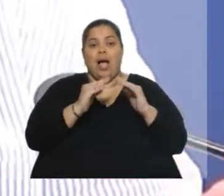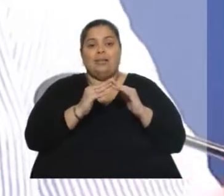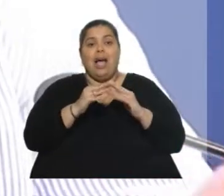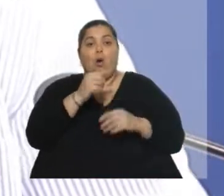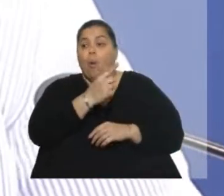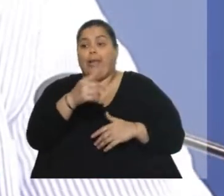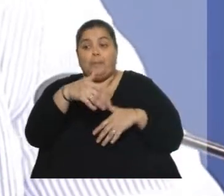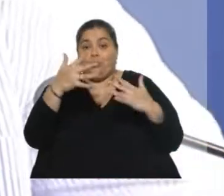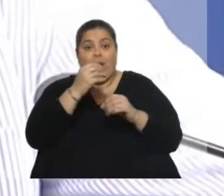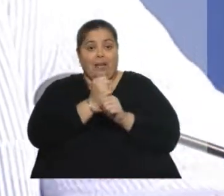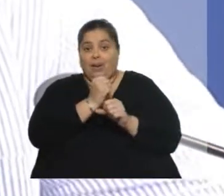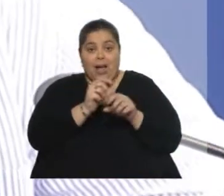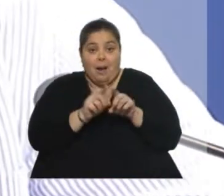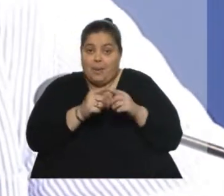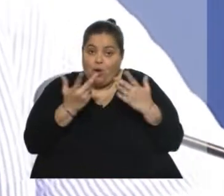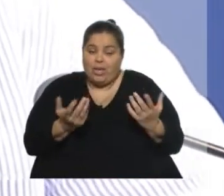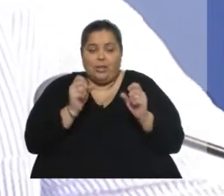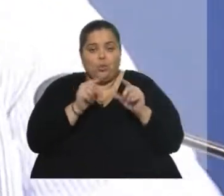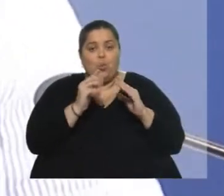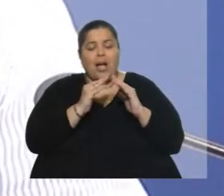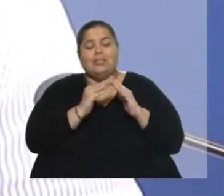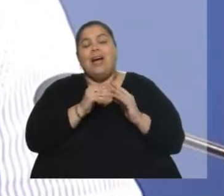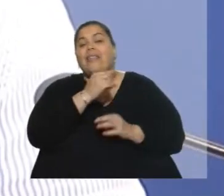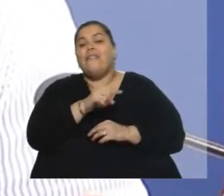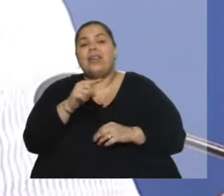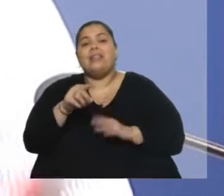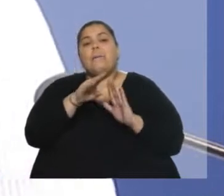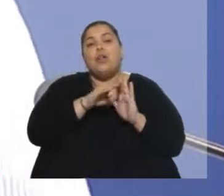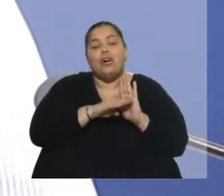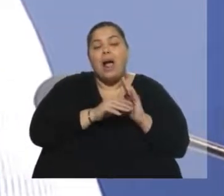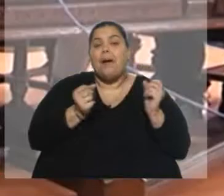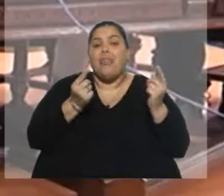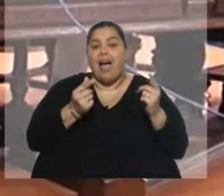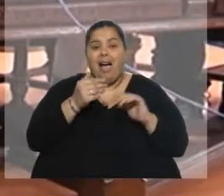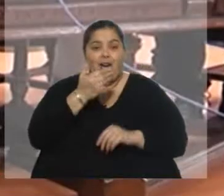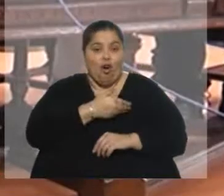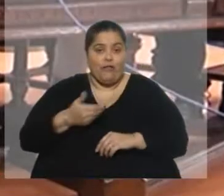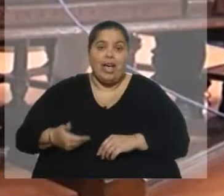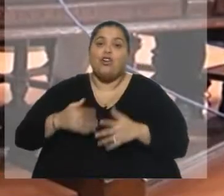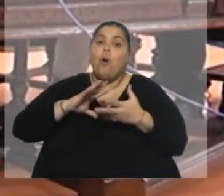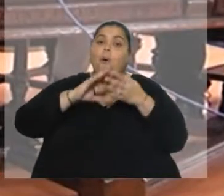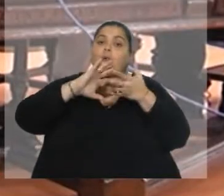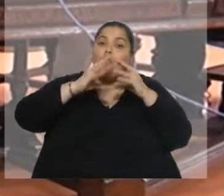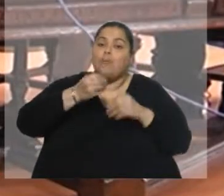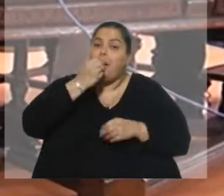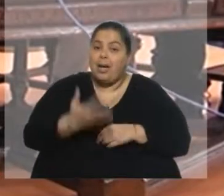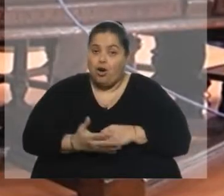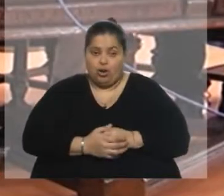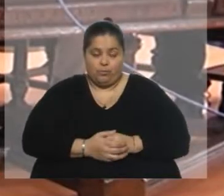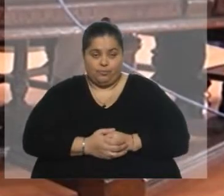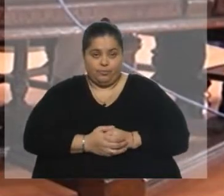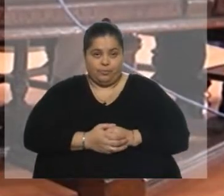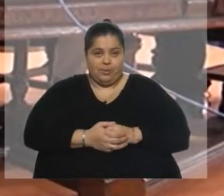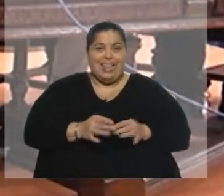los distintos programas que tendrá que dar el gobierno, pero de la mejor manera. En cuanto a la modalidad de construcción de las viviendas,